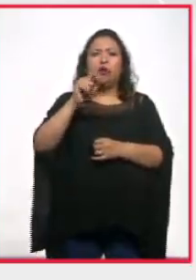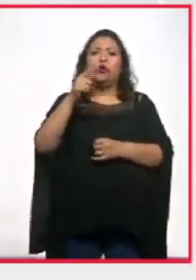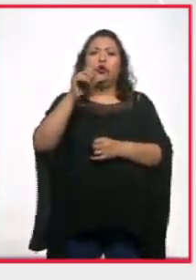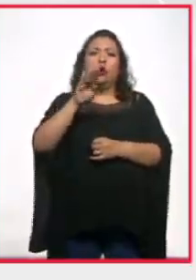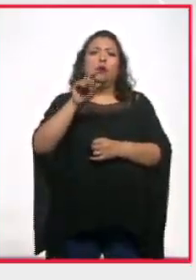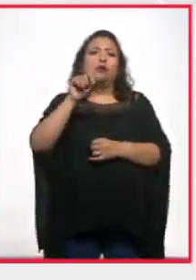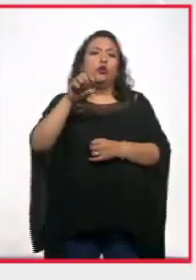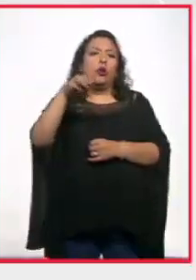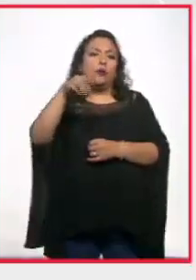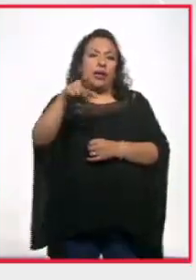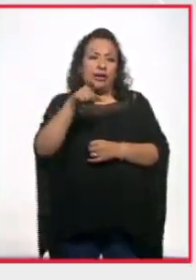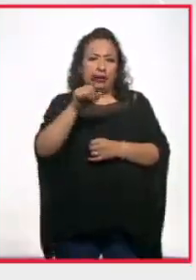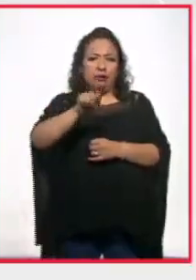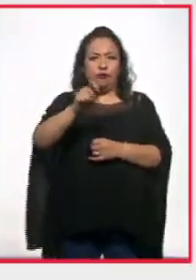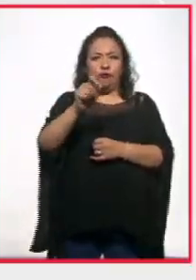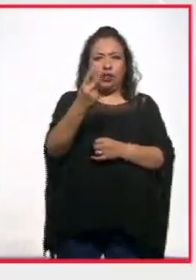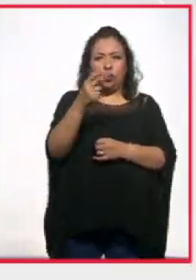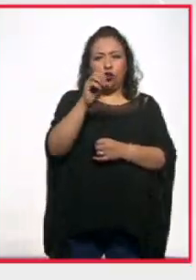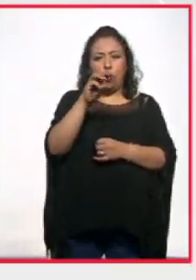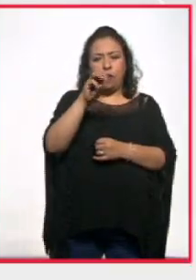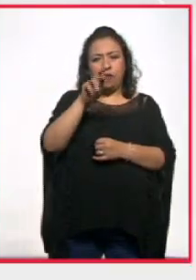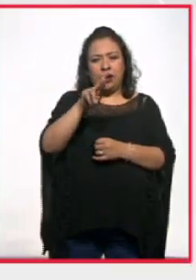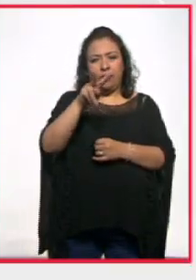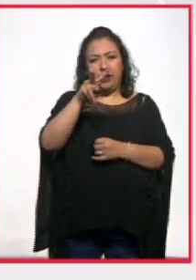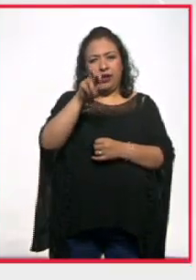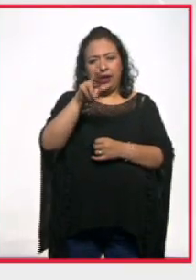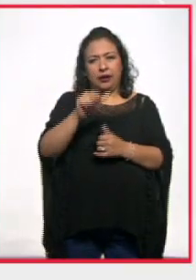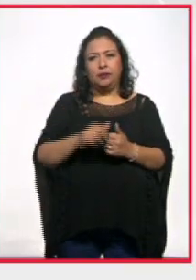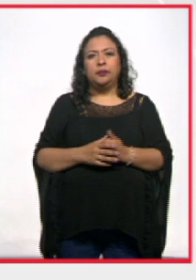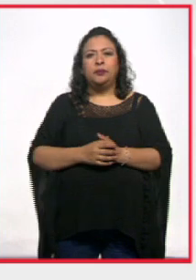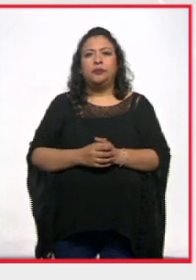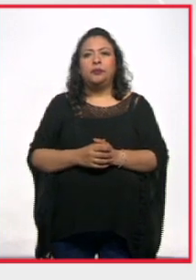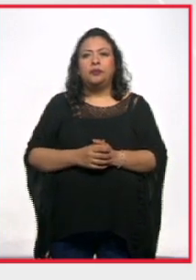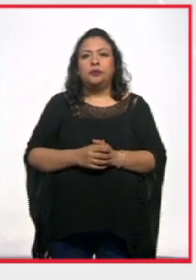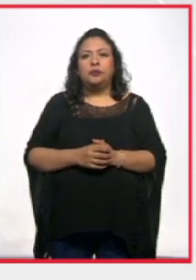cenidiap.inba.gov.mx. Canal 22, Omar Vera.